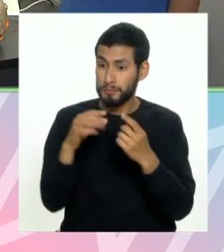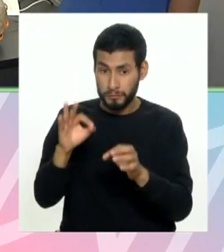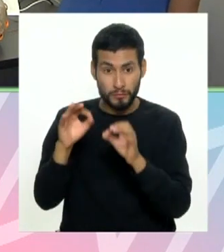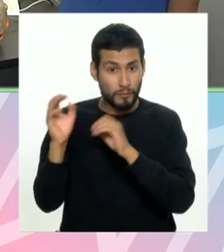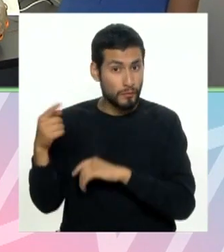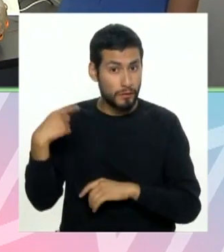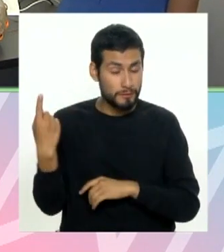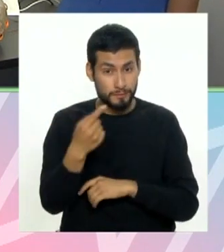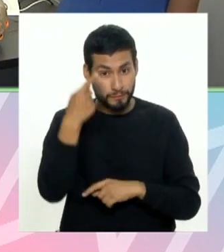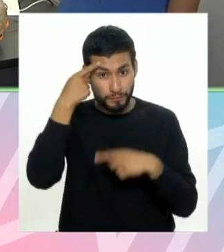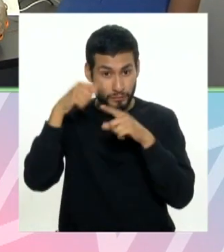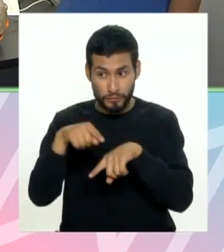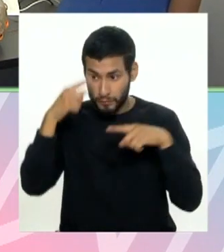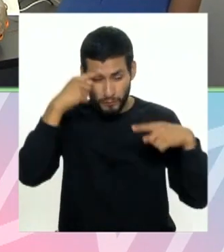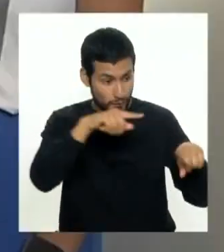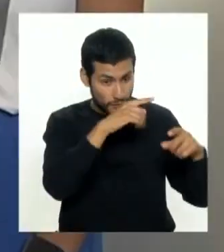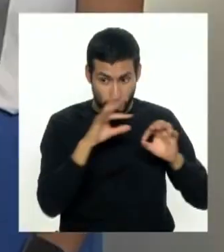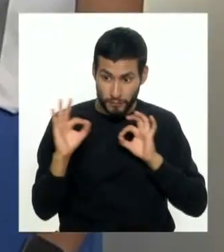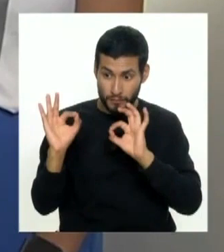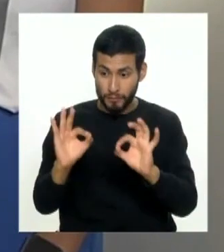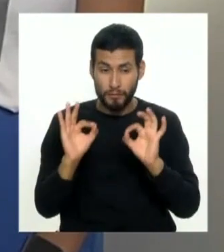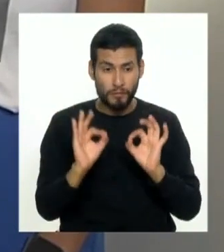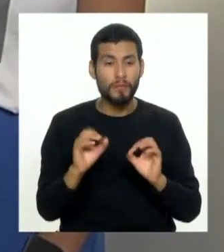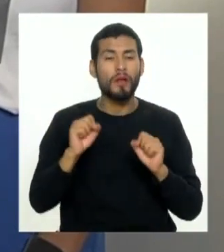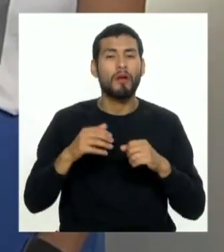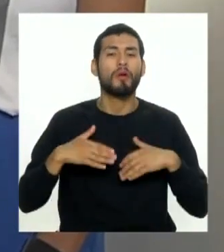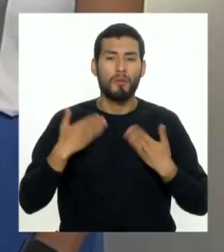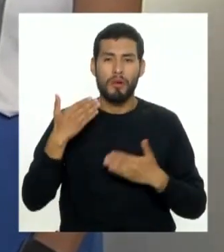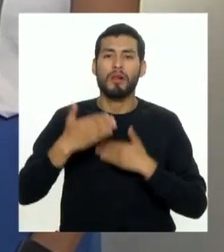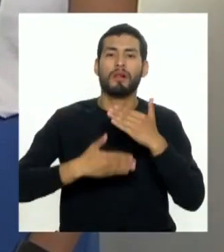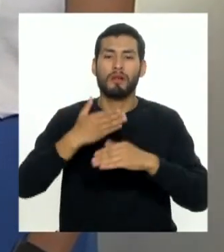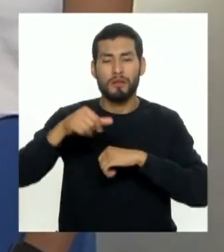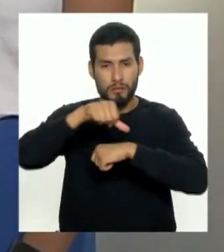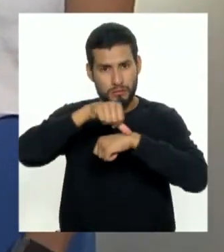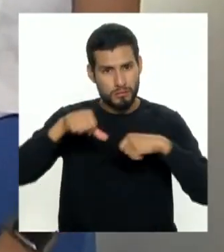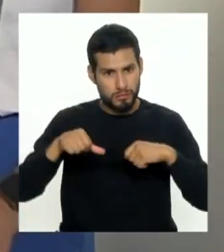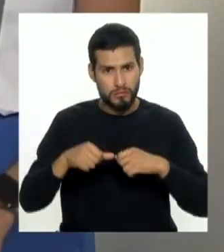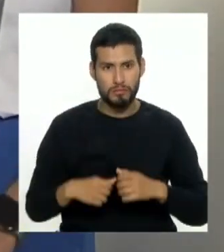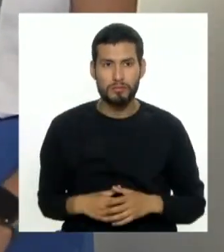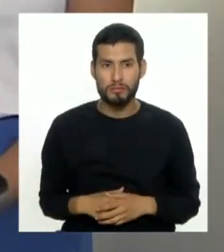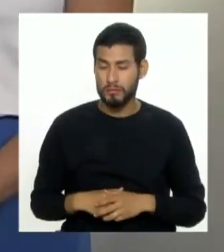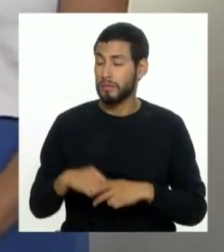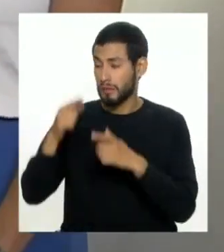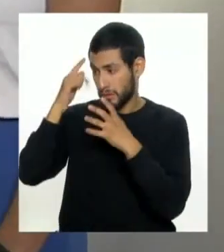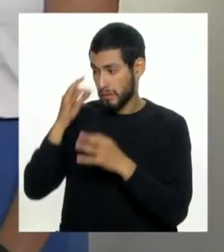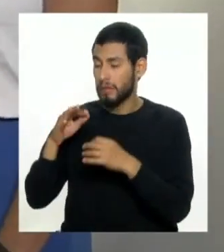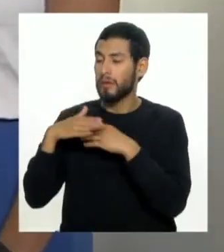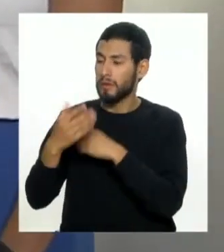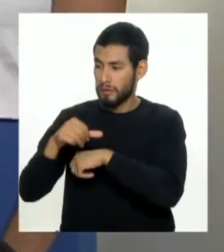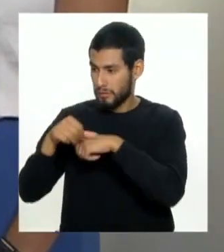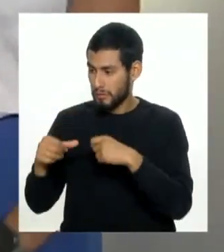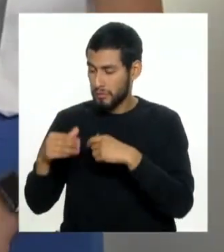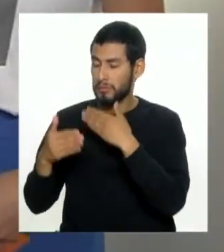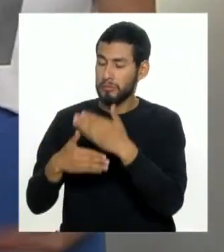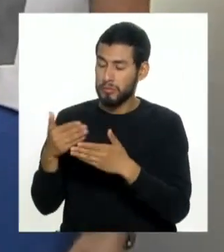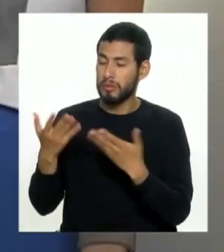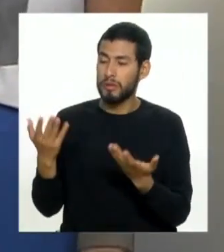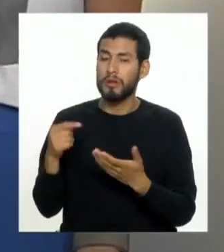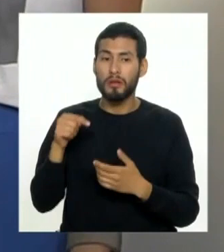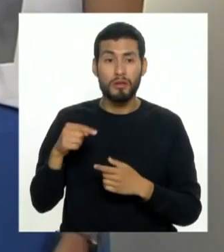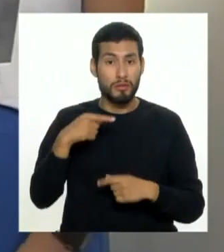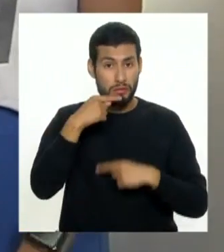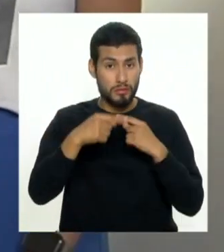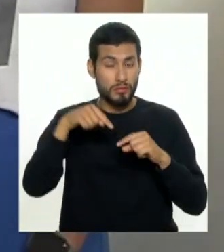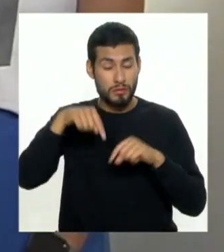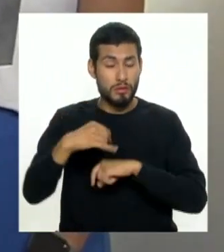todos de acuerdo, entonces procedemos a una cirugía. Claro, se toma la decisión y se procede a una cirugía. Recalcamos